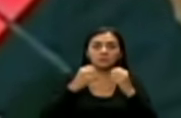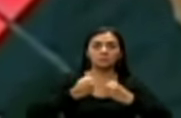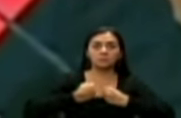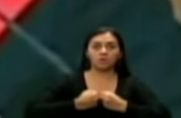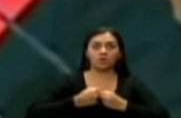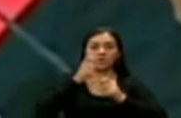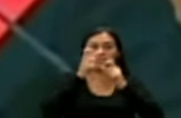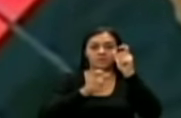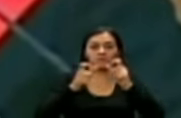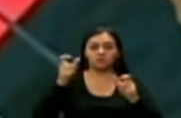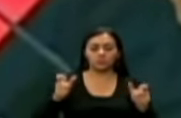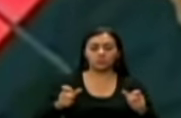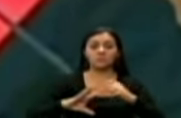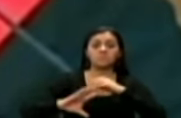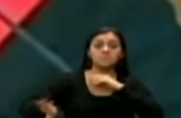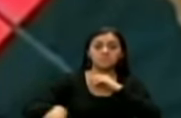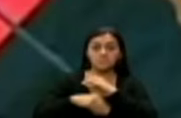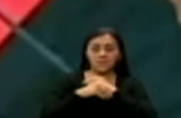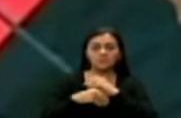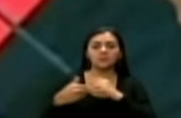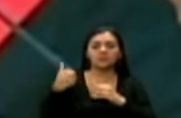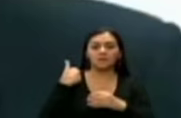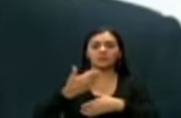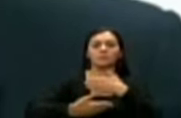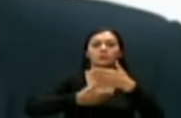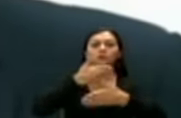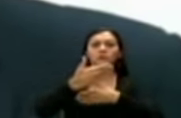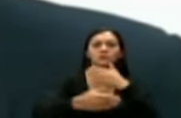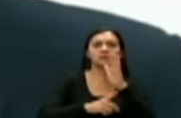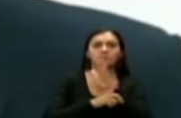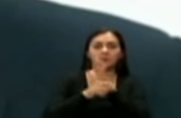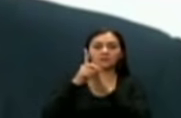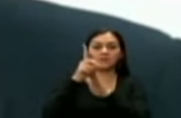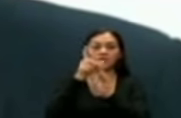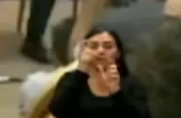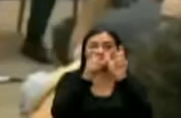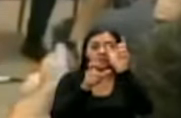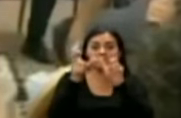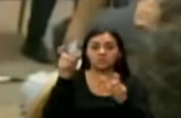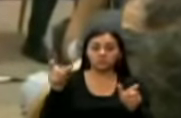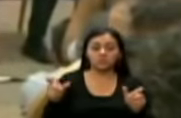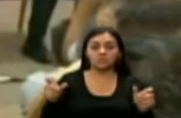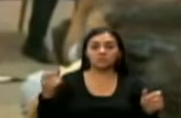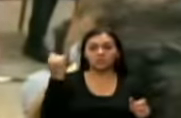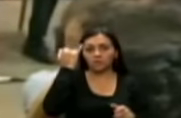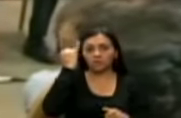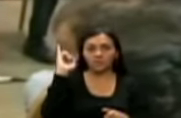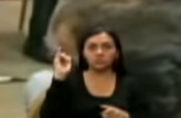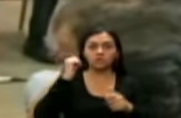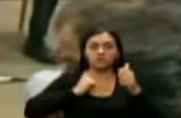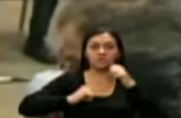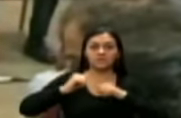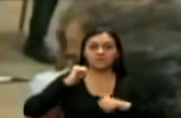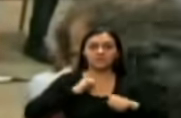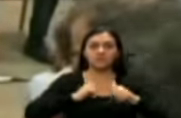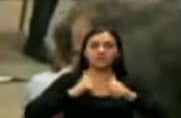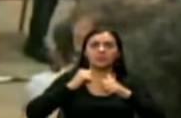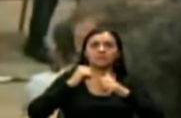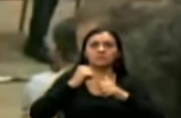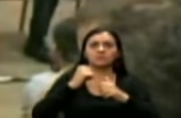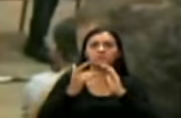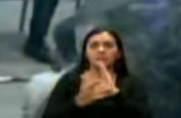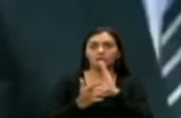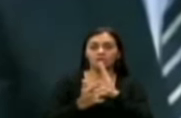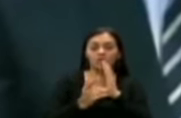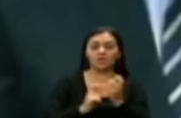ciudadano. Adicionalmente, llevan adelante procesos de desarrollo de los factores de innovación, ciencia y tecnología, además de